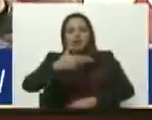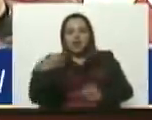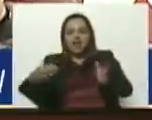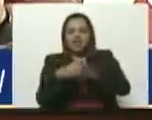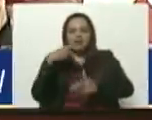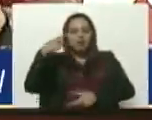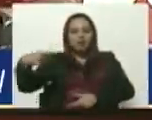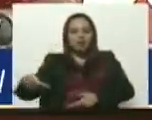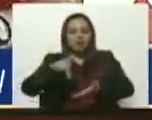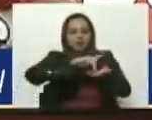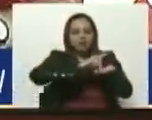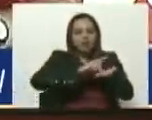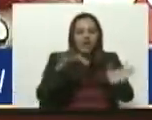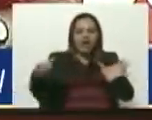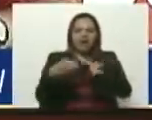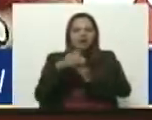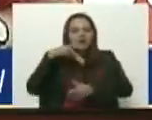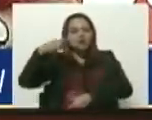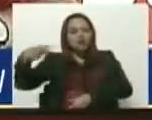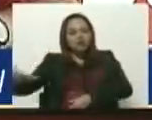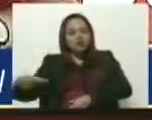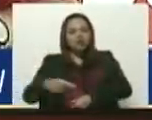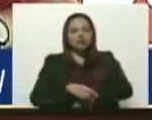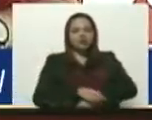parroquiales equipos políticos